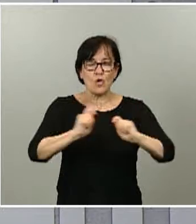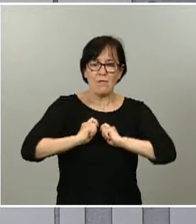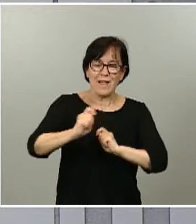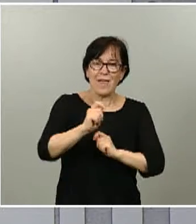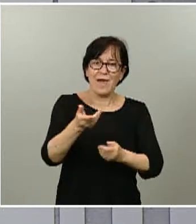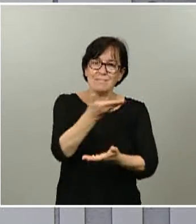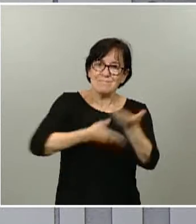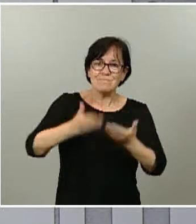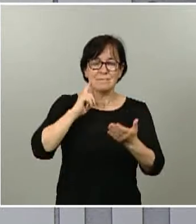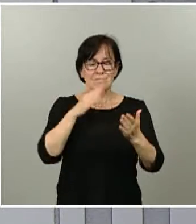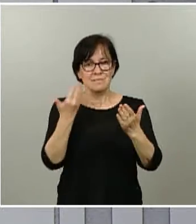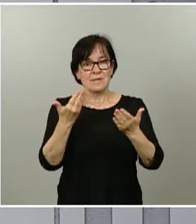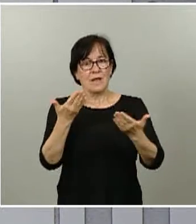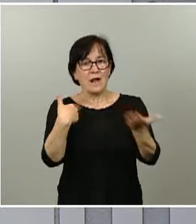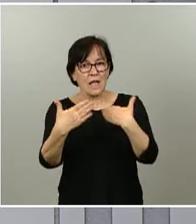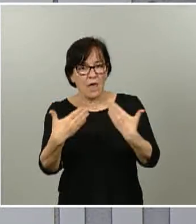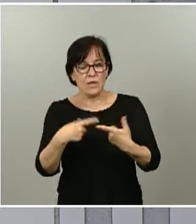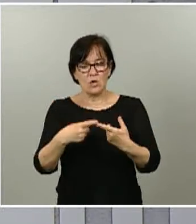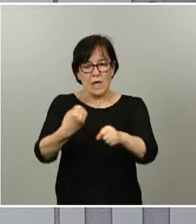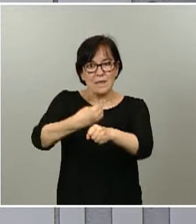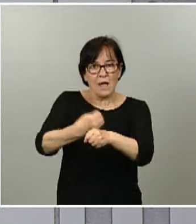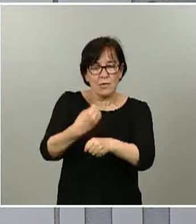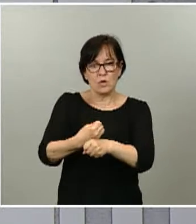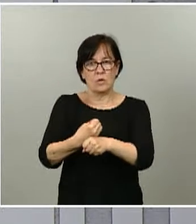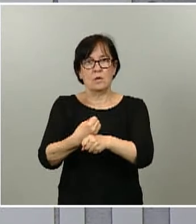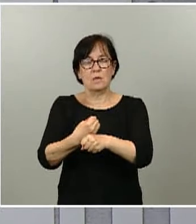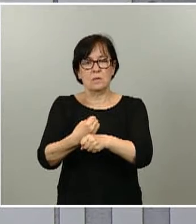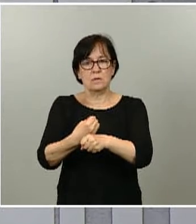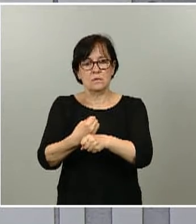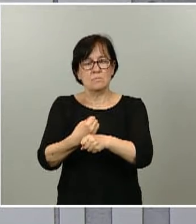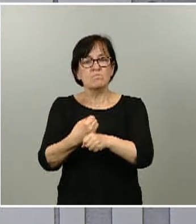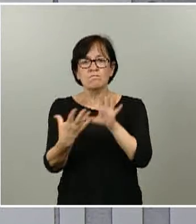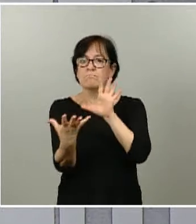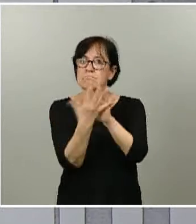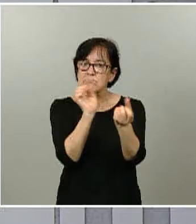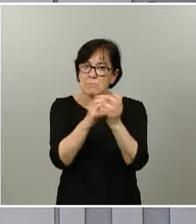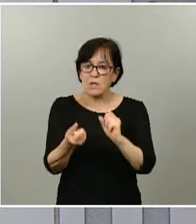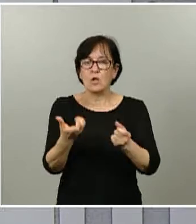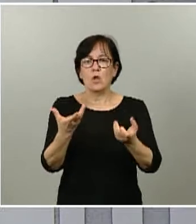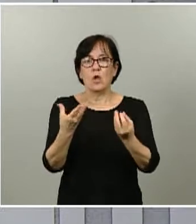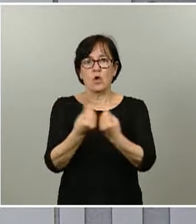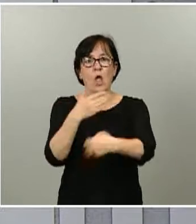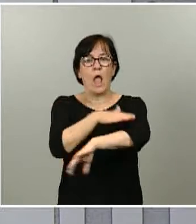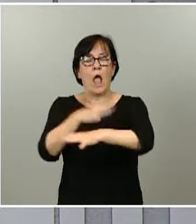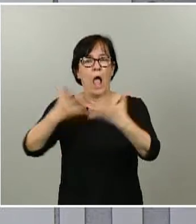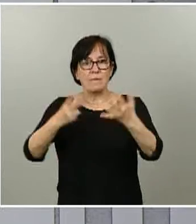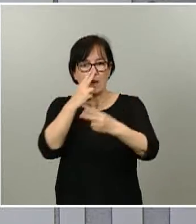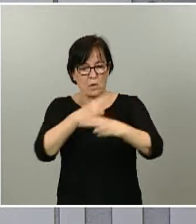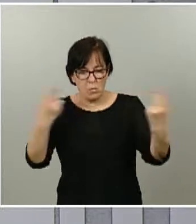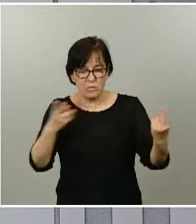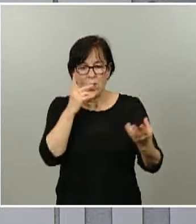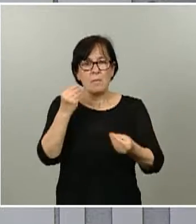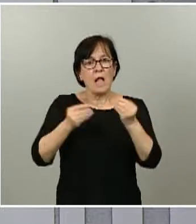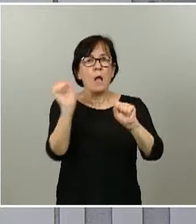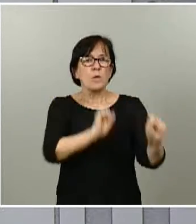de relaciones laborales, ese marco de entendimiento con las administraciones públicas para proteger a sectores tan